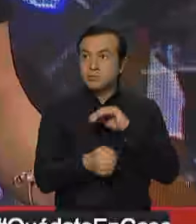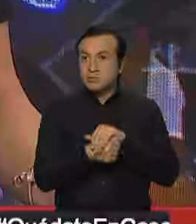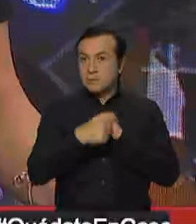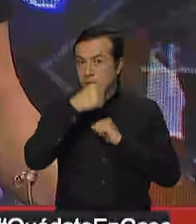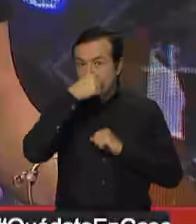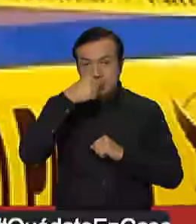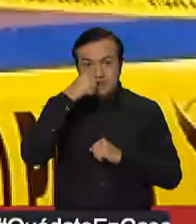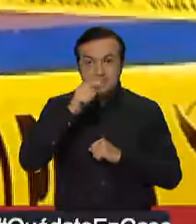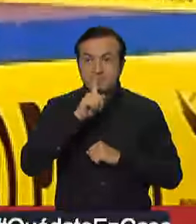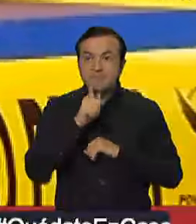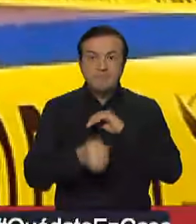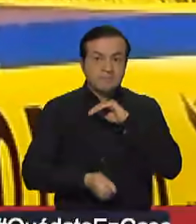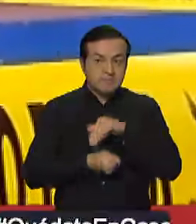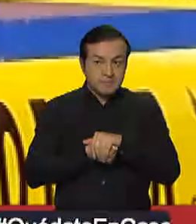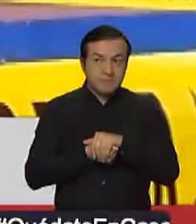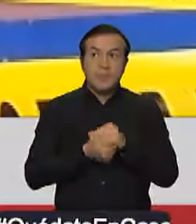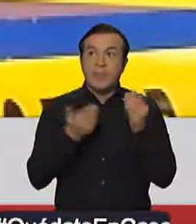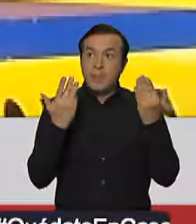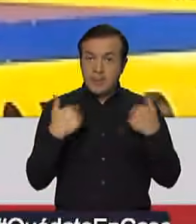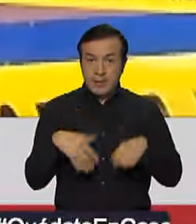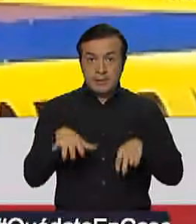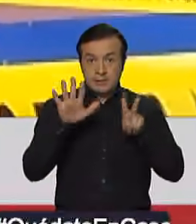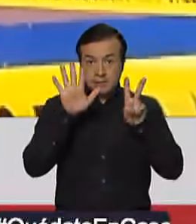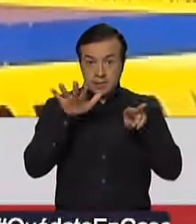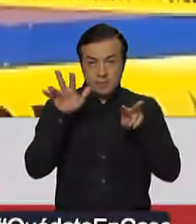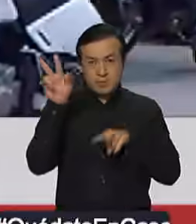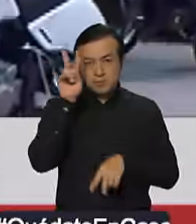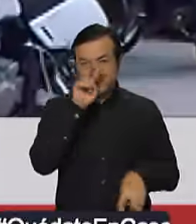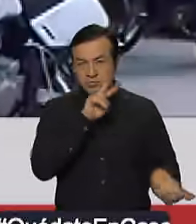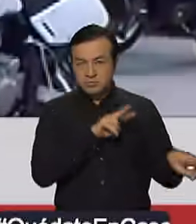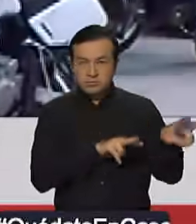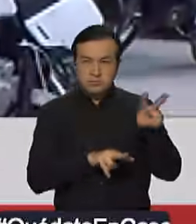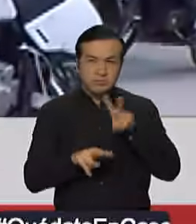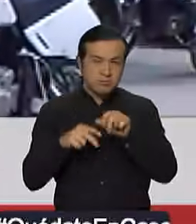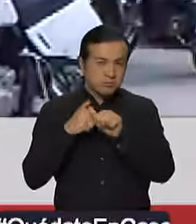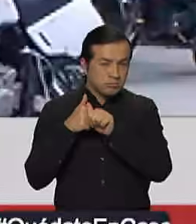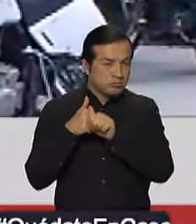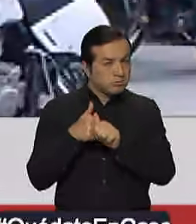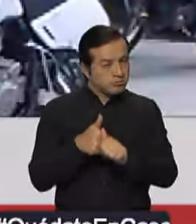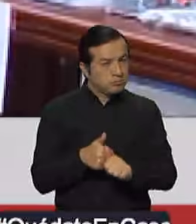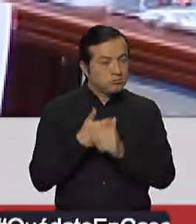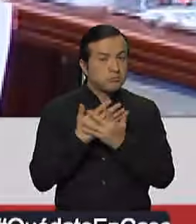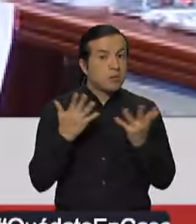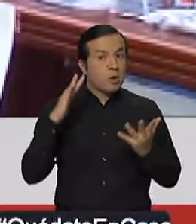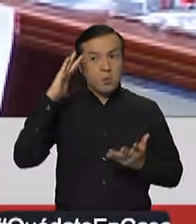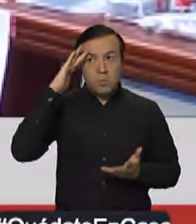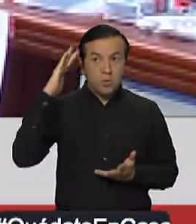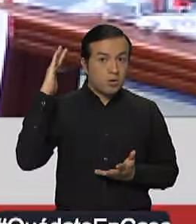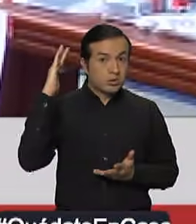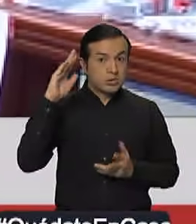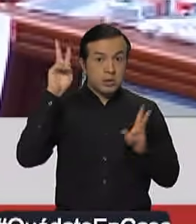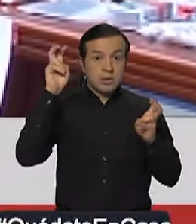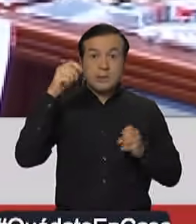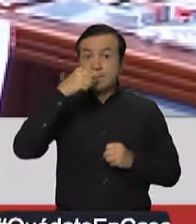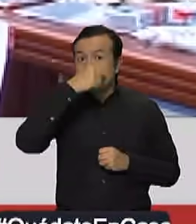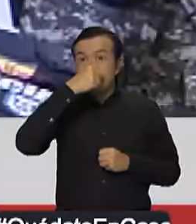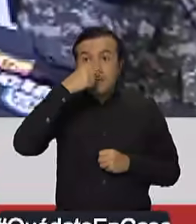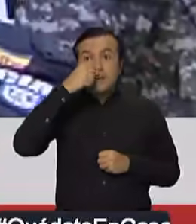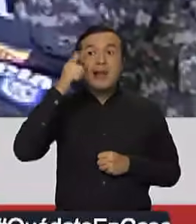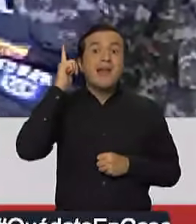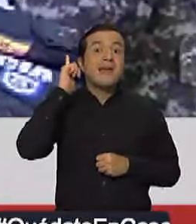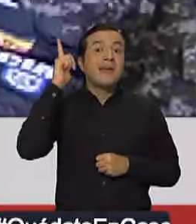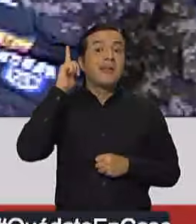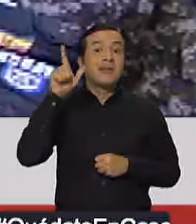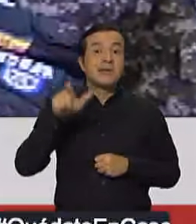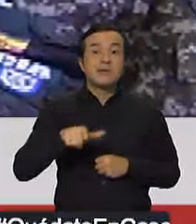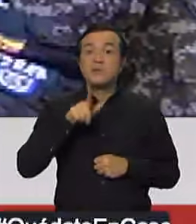alcaloide. Después de 7 meses de investigación y seguirle los pasos, la policía antinarcóticos detuvo al líder que